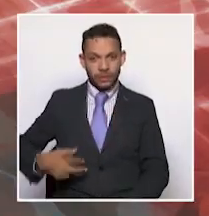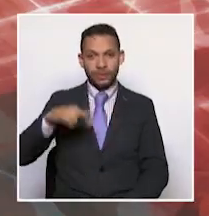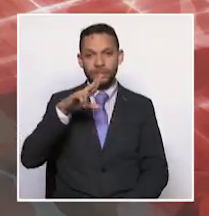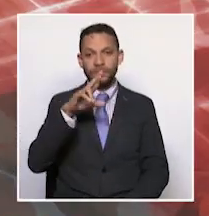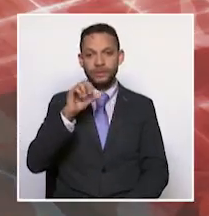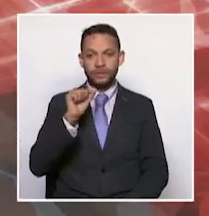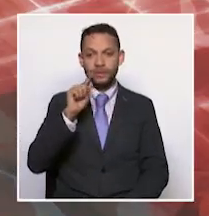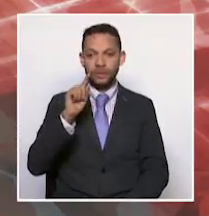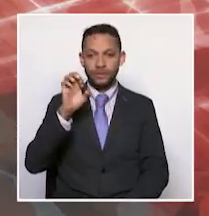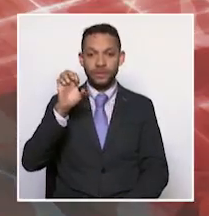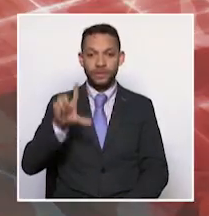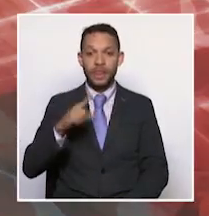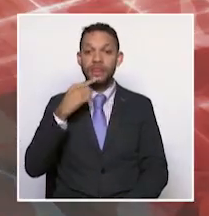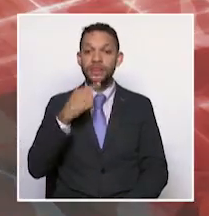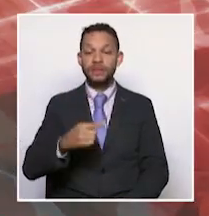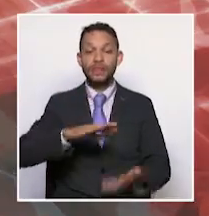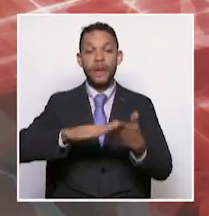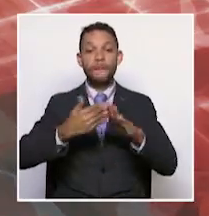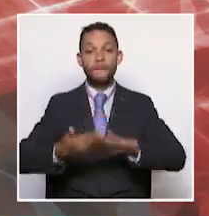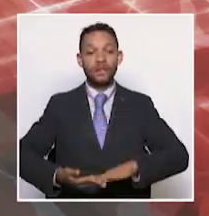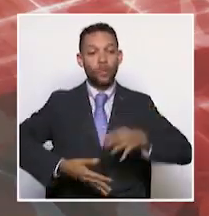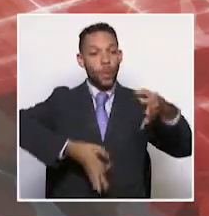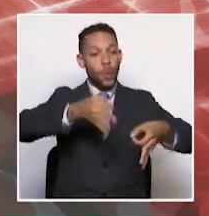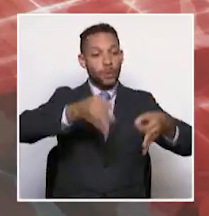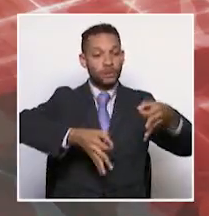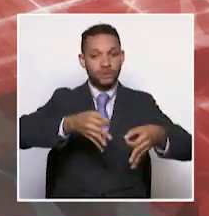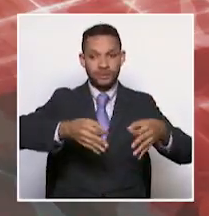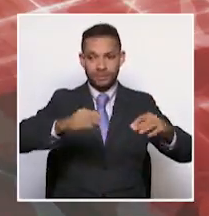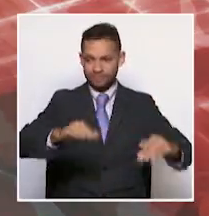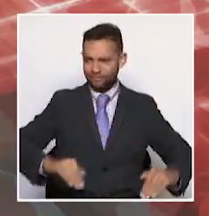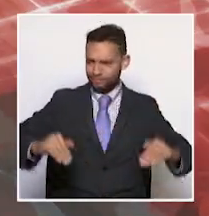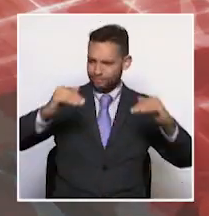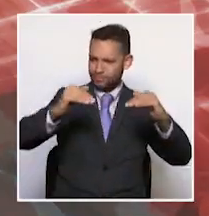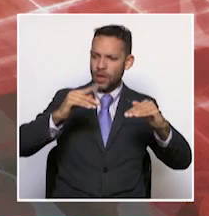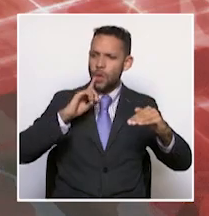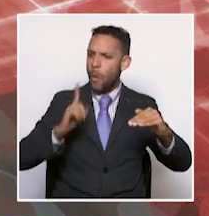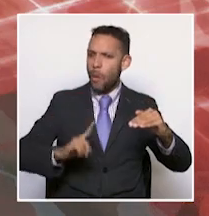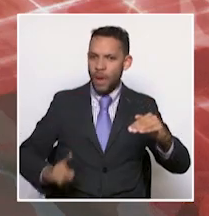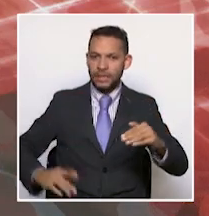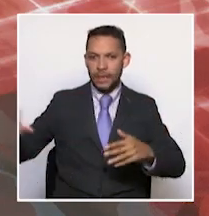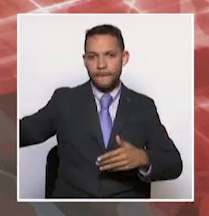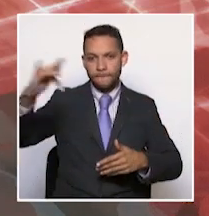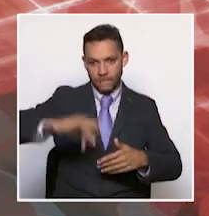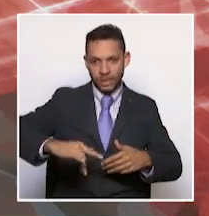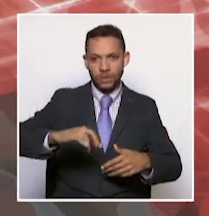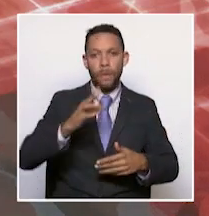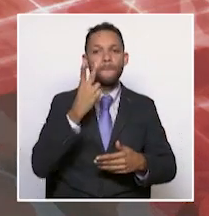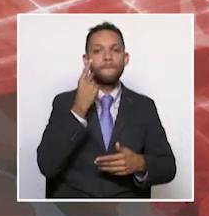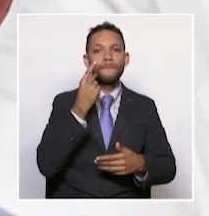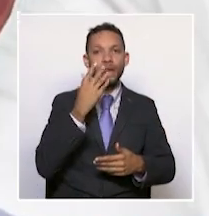la Justicia Especial para la Paz como poco imparcial. Así lo dijo durante su visita a la capital risaraldense.